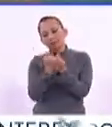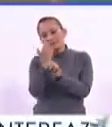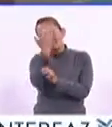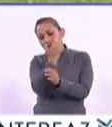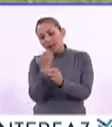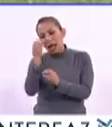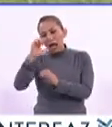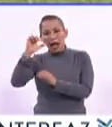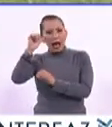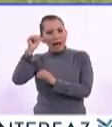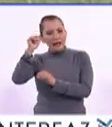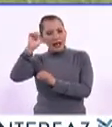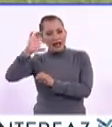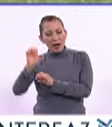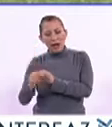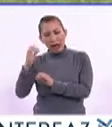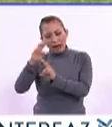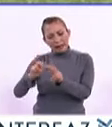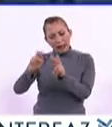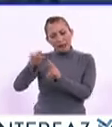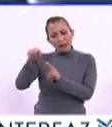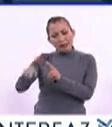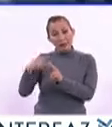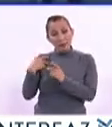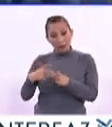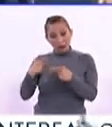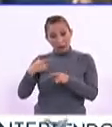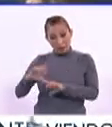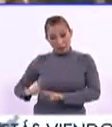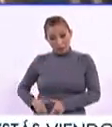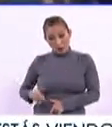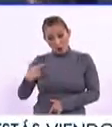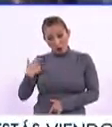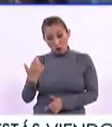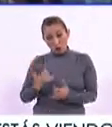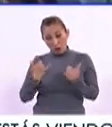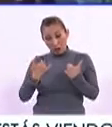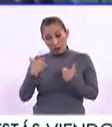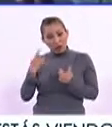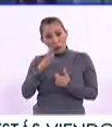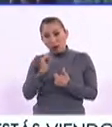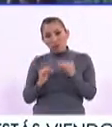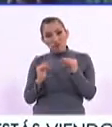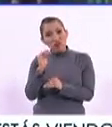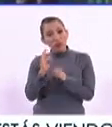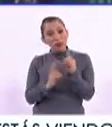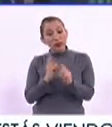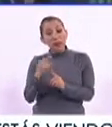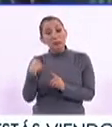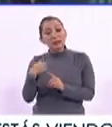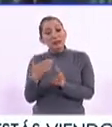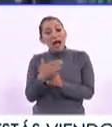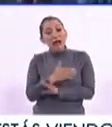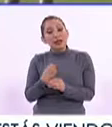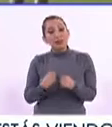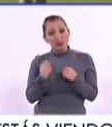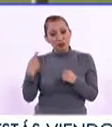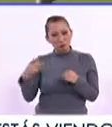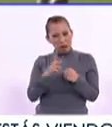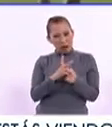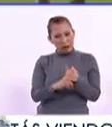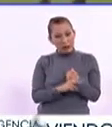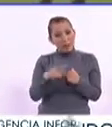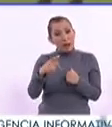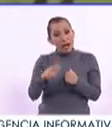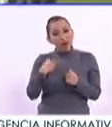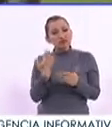sobre Asia y África, este análisis plantea que los jugadores campeones podrían no haber logrado figurar en el deporte si vivían en su país de origen,